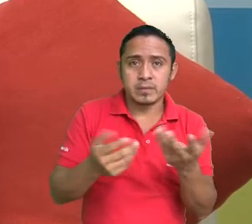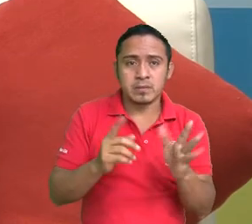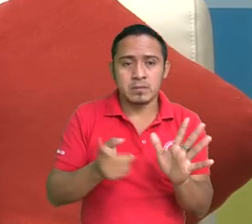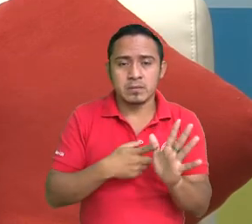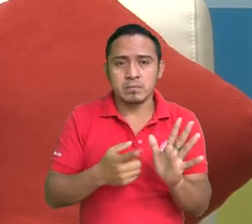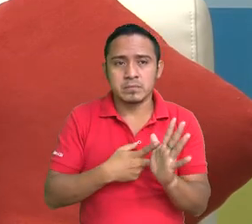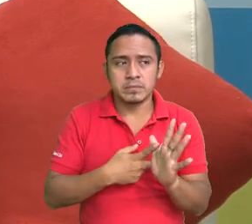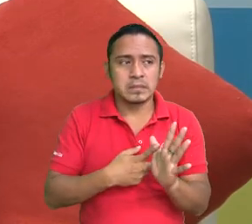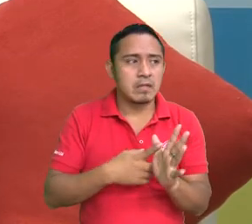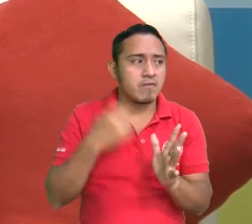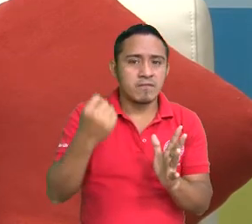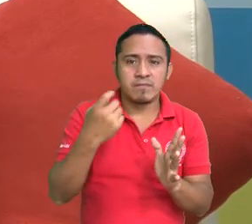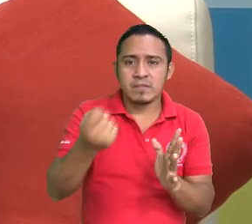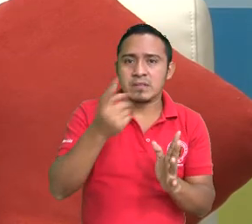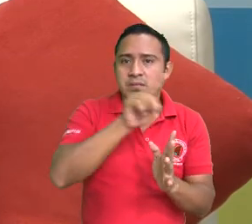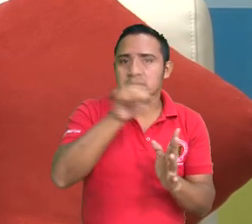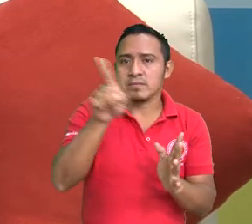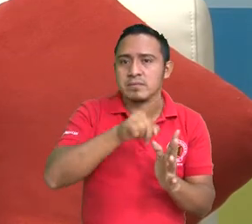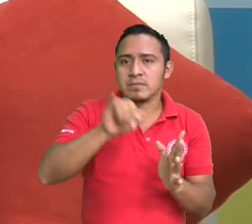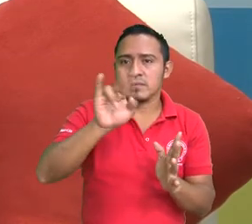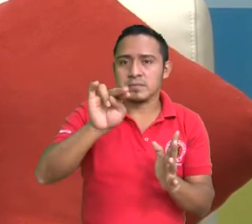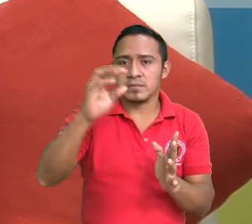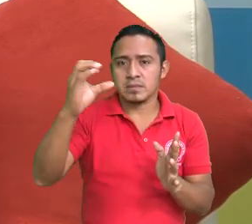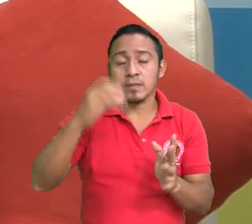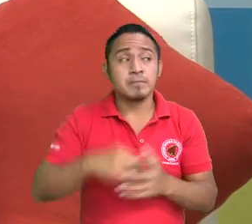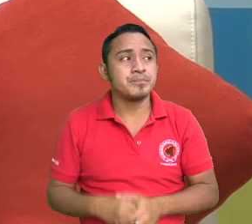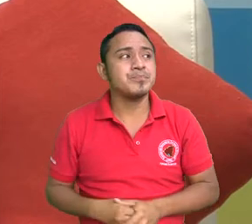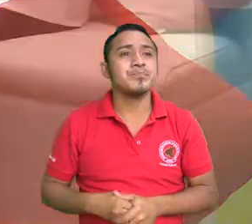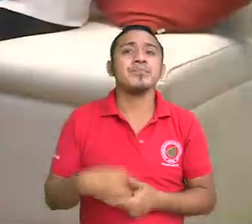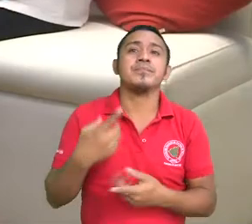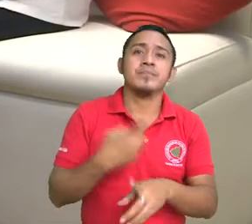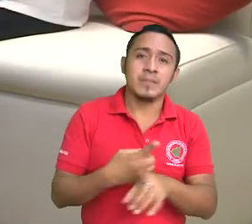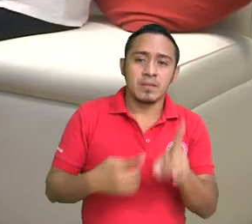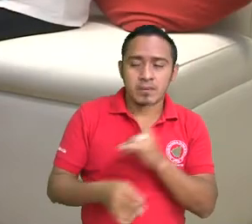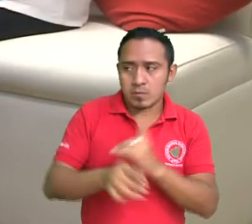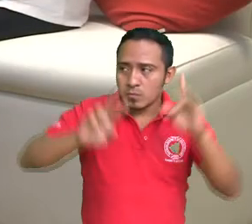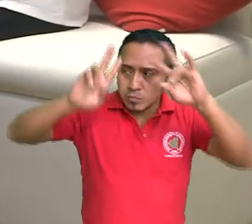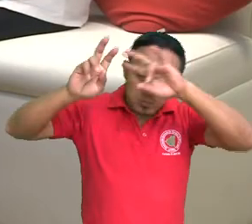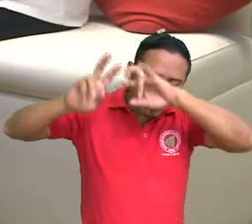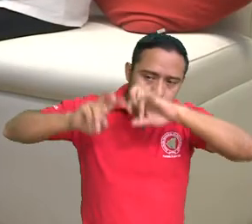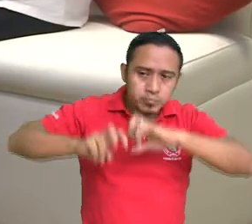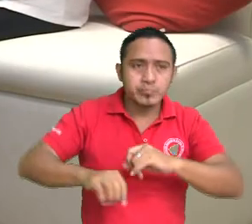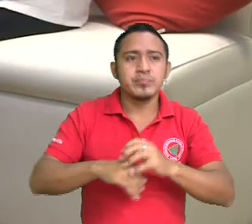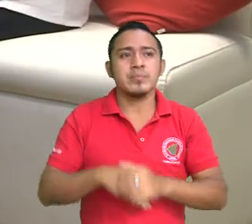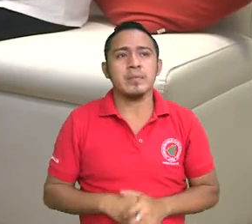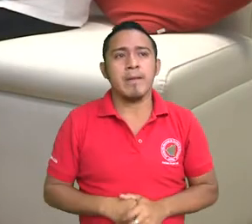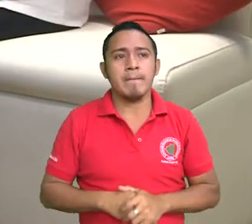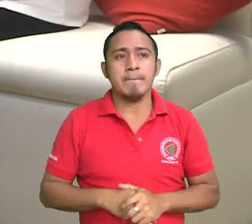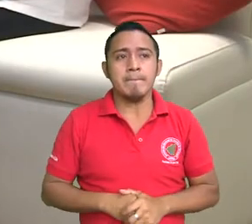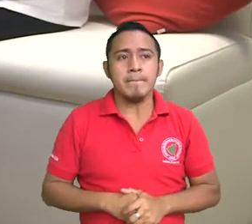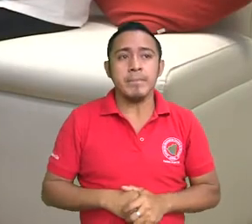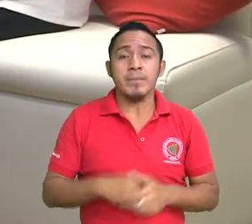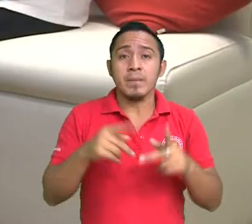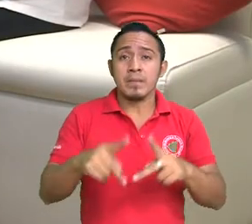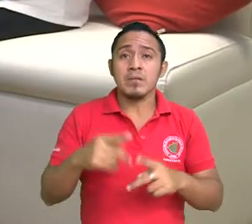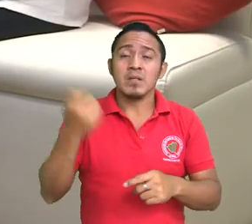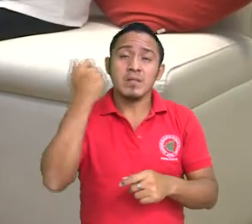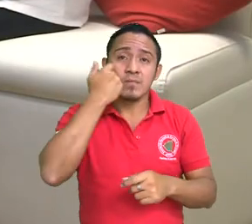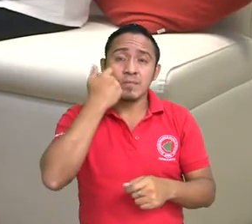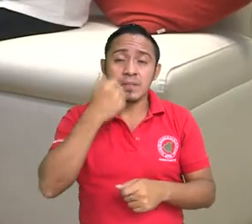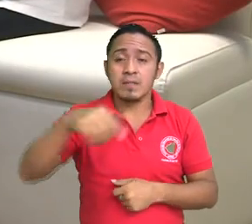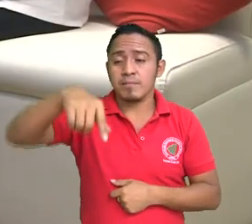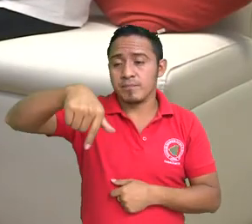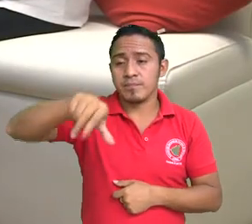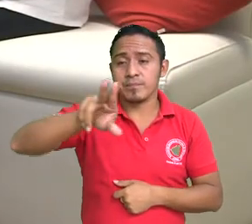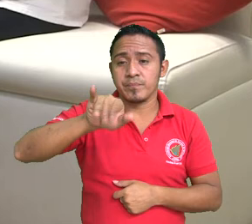zinc, todas esas personas tienen pérdida de cabello. Entonces hay que hacer un estudio de ellos. Las personas que están en quimioterapia, las